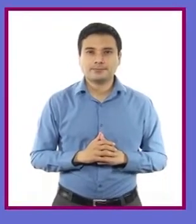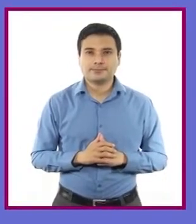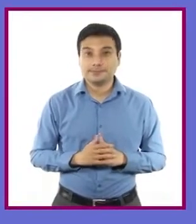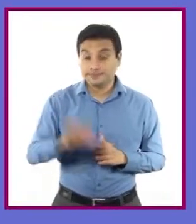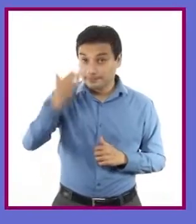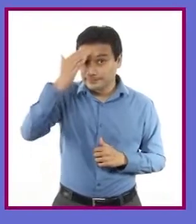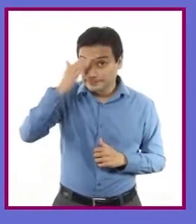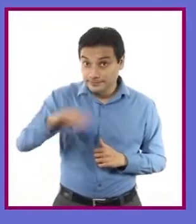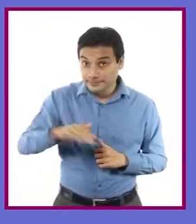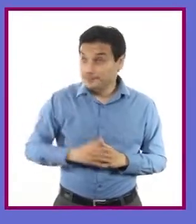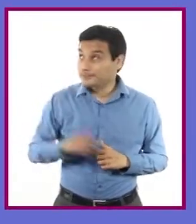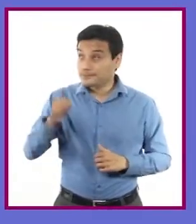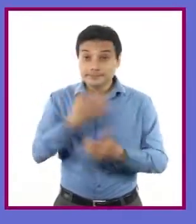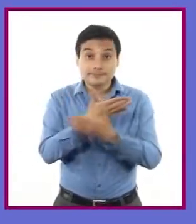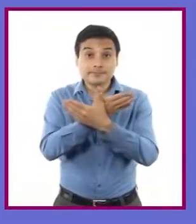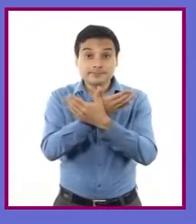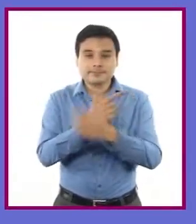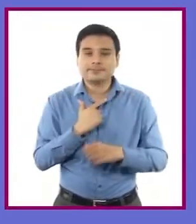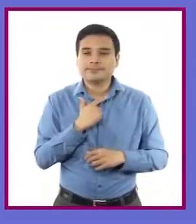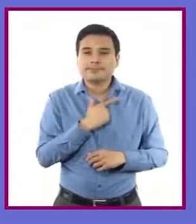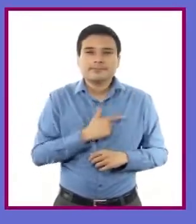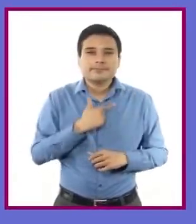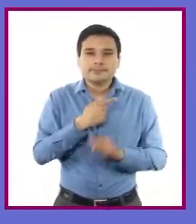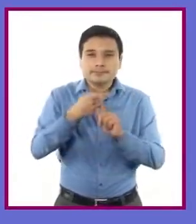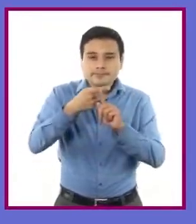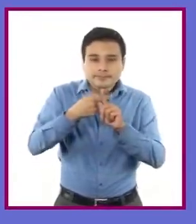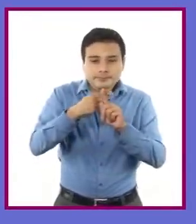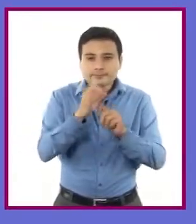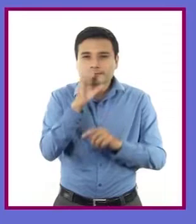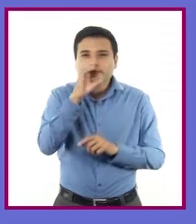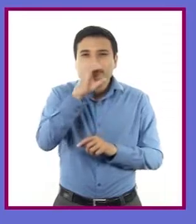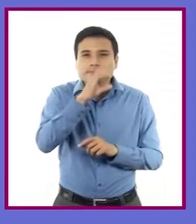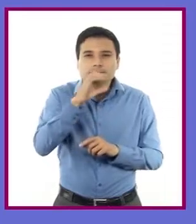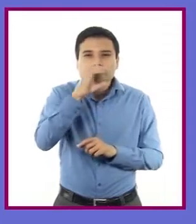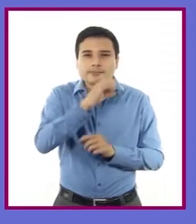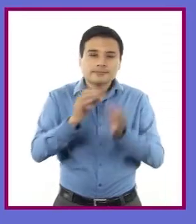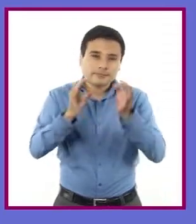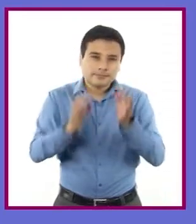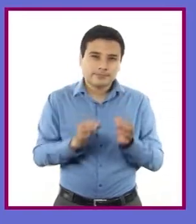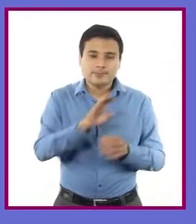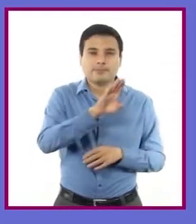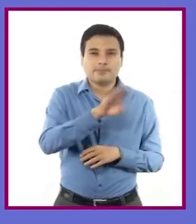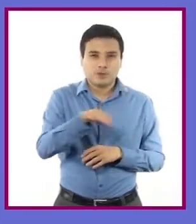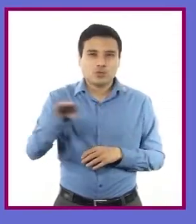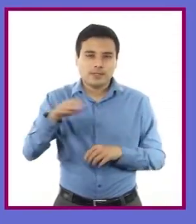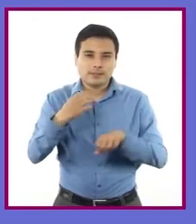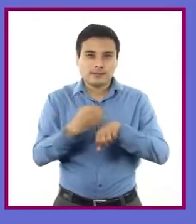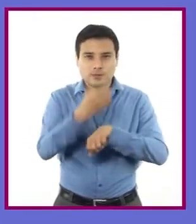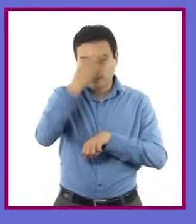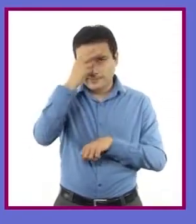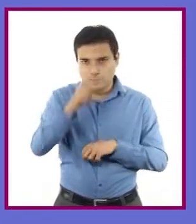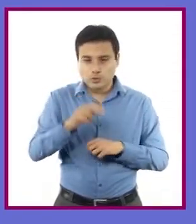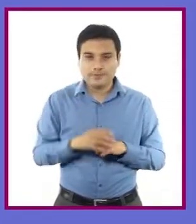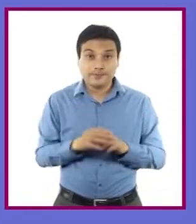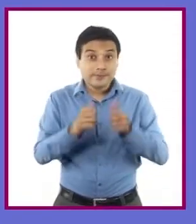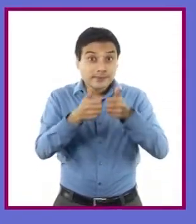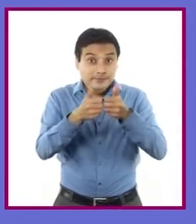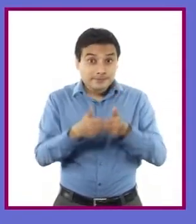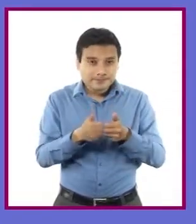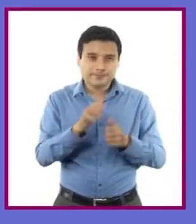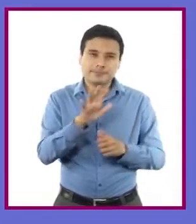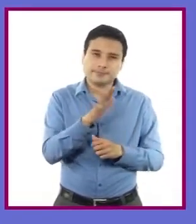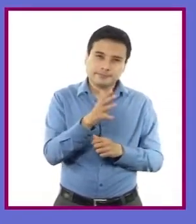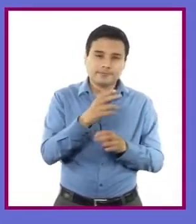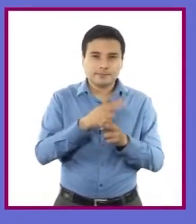¿Sabías que la mariposa busca la temperatura adecuada para hibernar en los bosques de Oyamel en Michoacán y el Estado de México, en donde permanece hasta mediados de